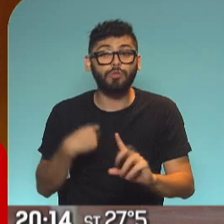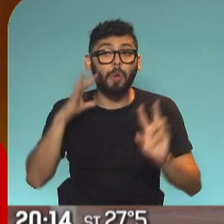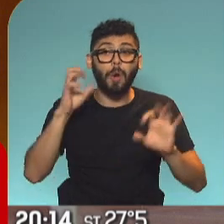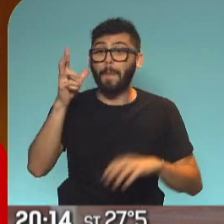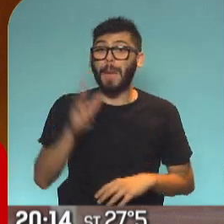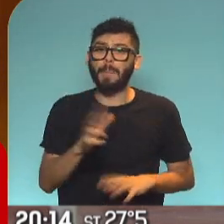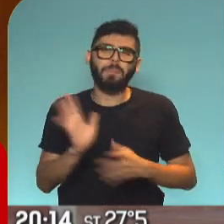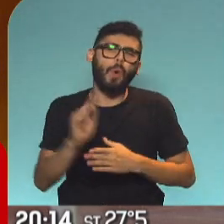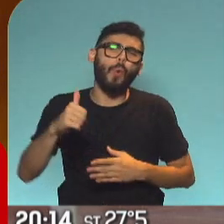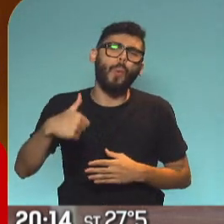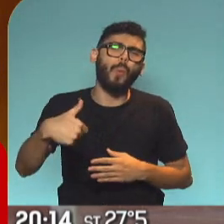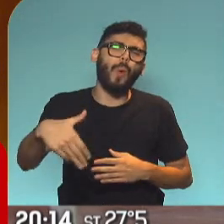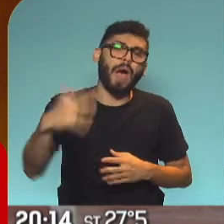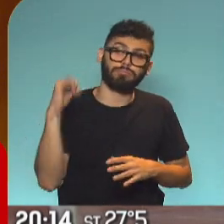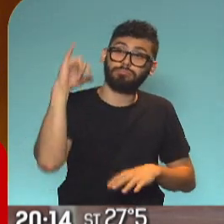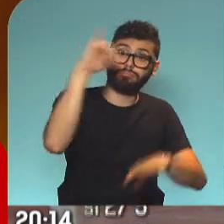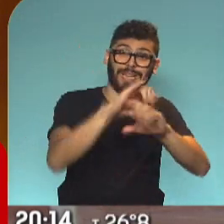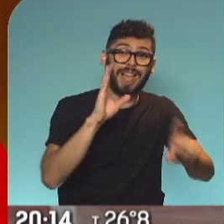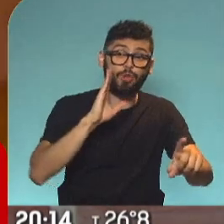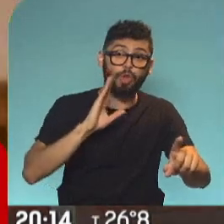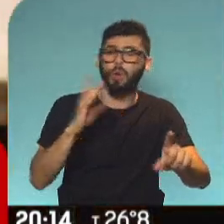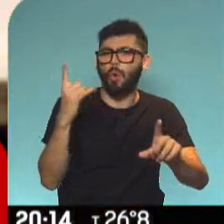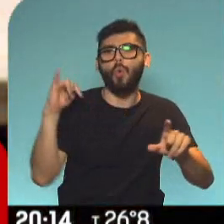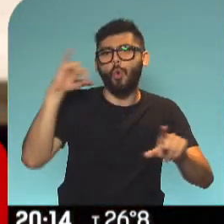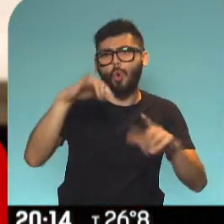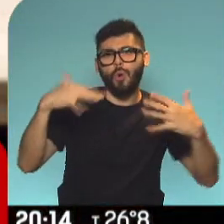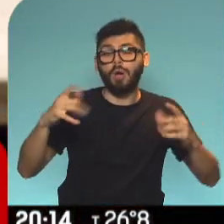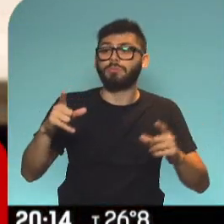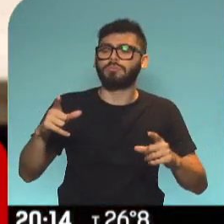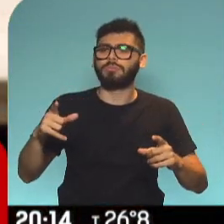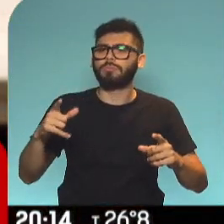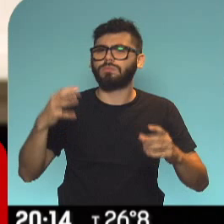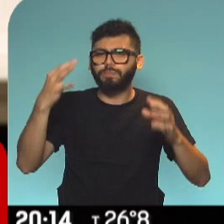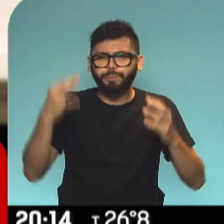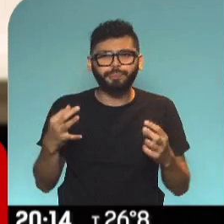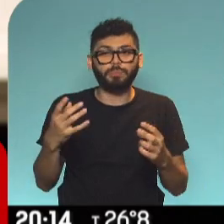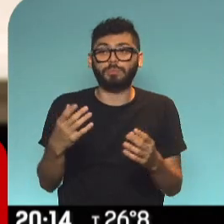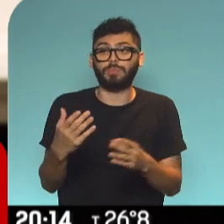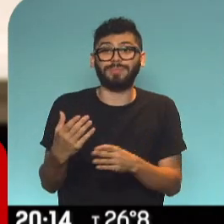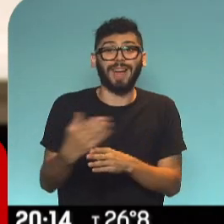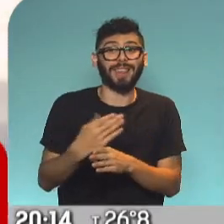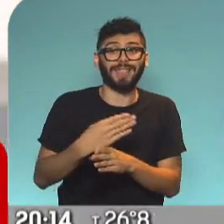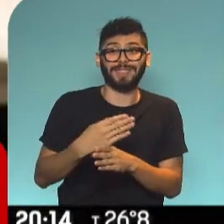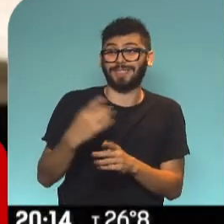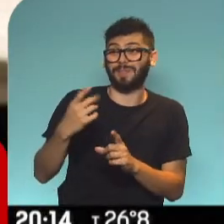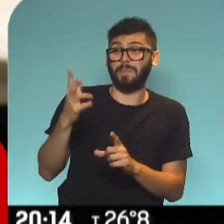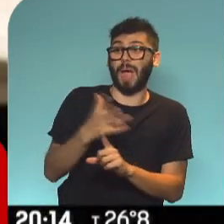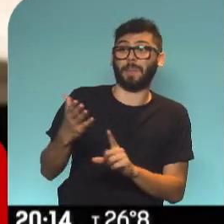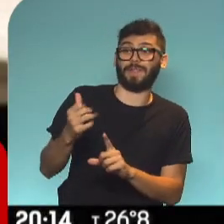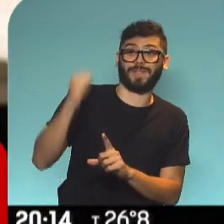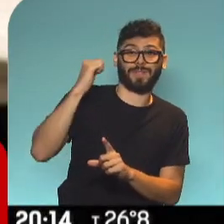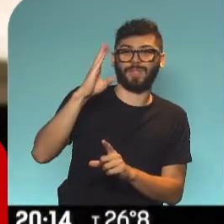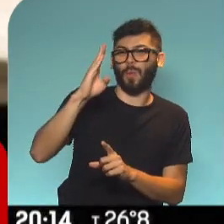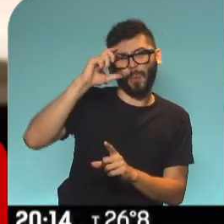Estados Unidos en un viaje que fue muy importante, pero que había sido preconcebido por Benedicto XVI, porque había